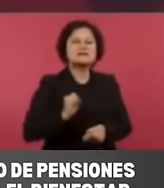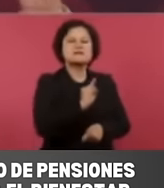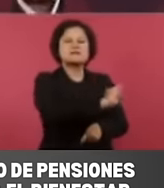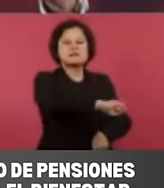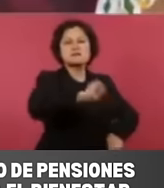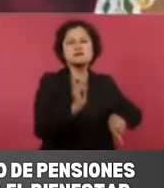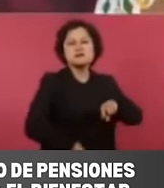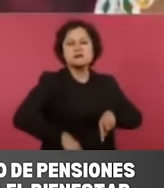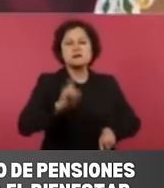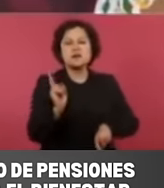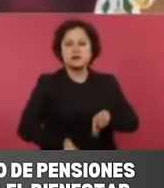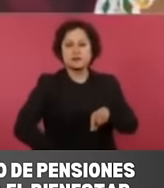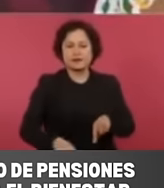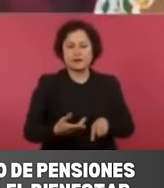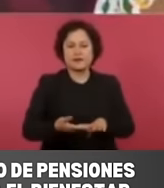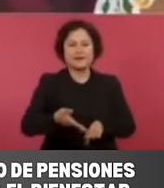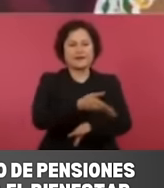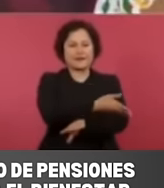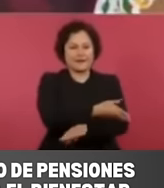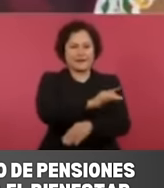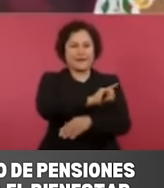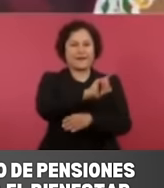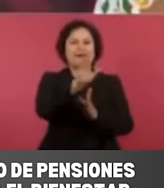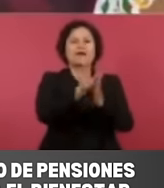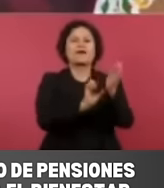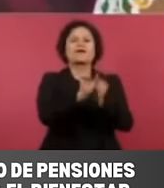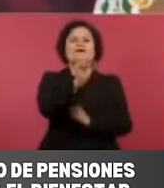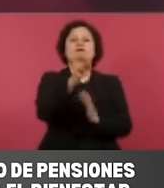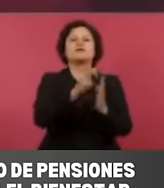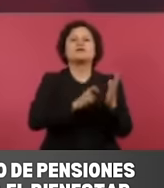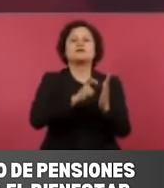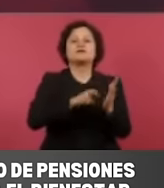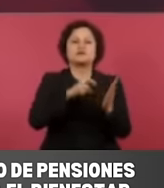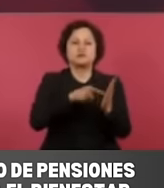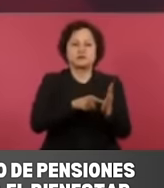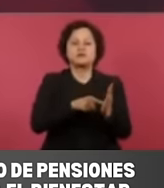en la reforma a la Constitución